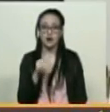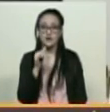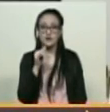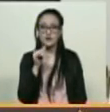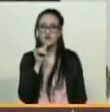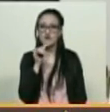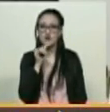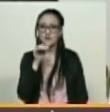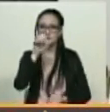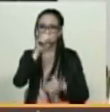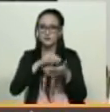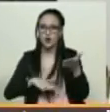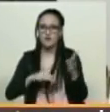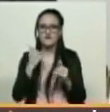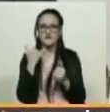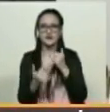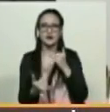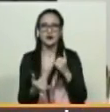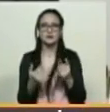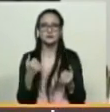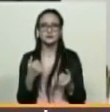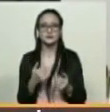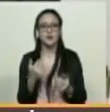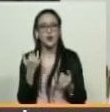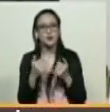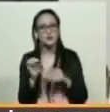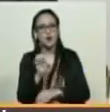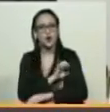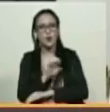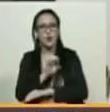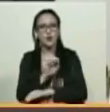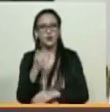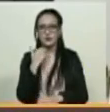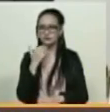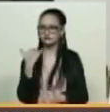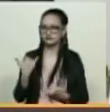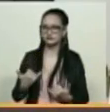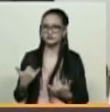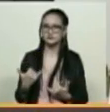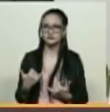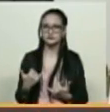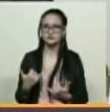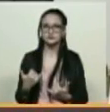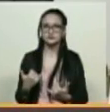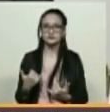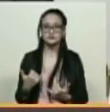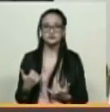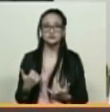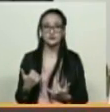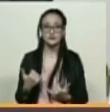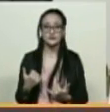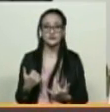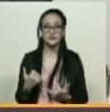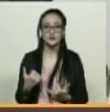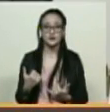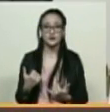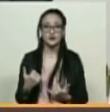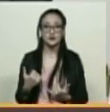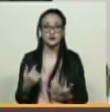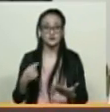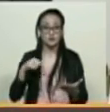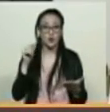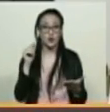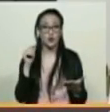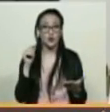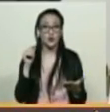final. Y por último, Ecuador recientemente dijo que podría ser calificado como, o se calificó